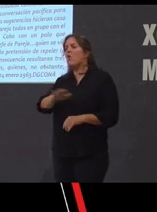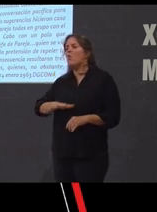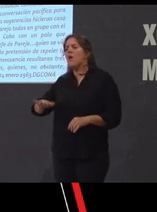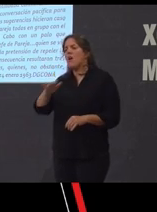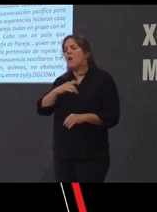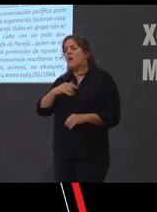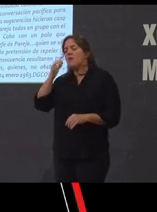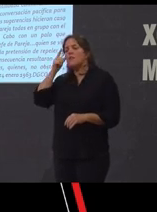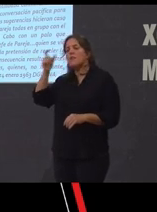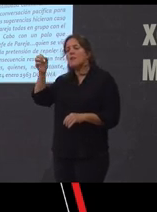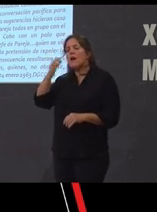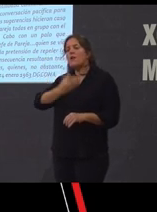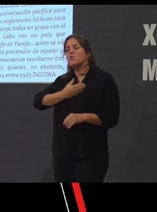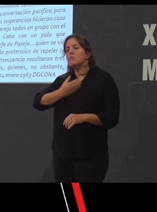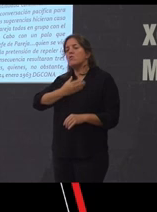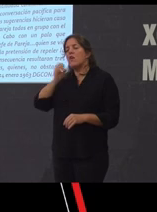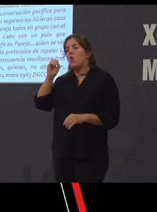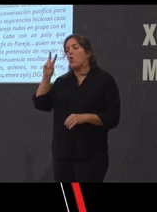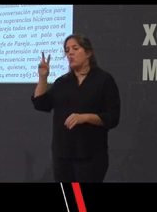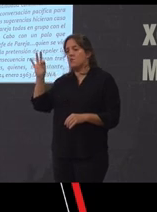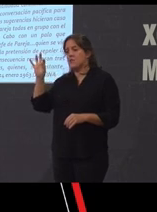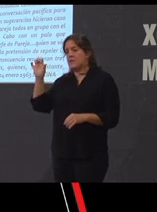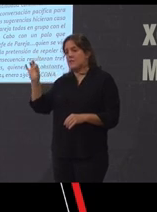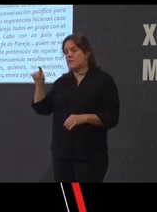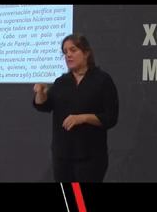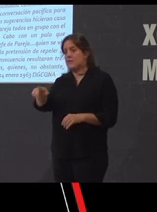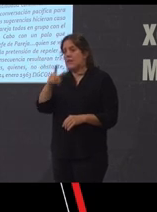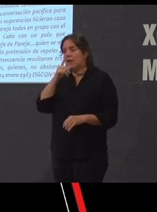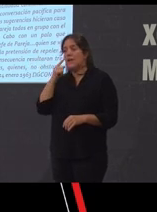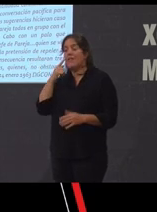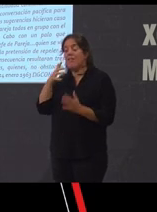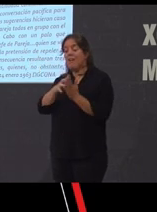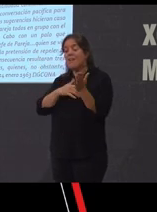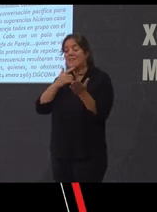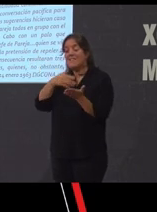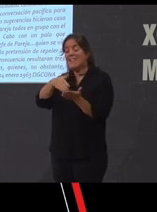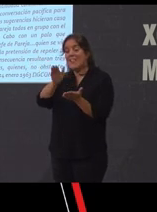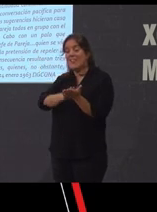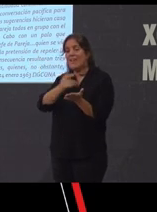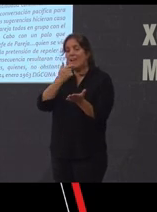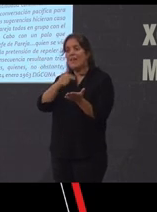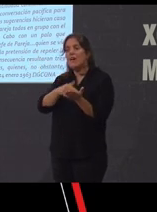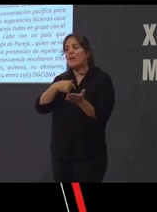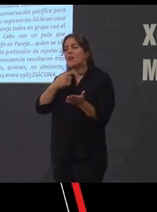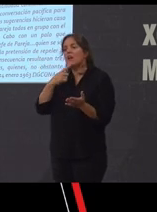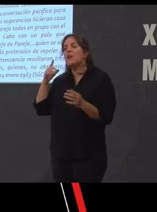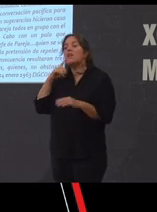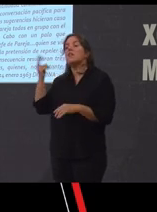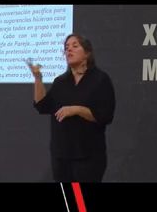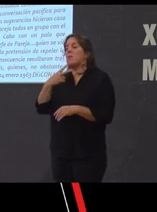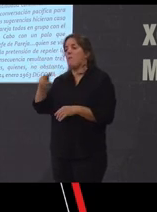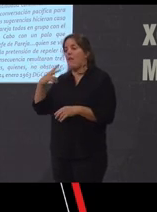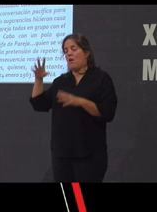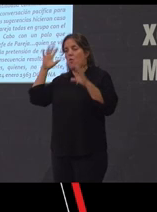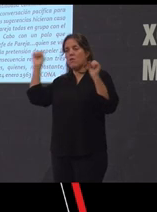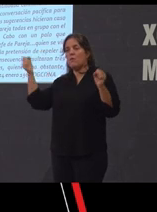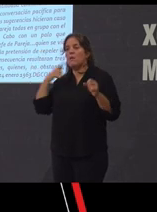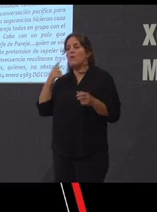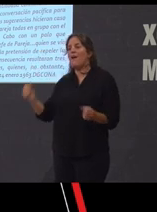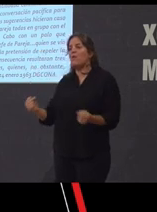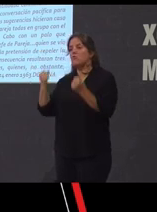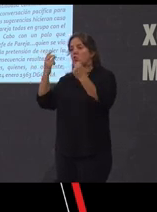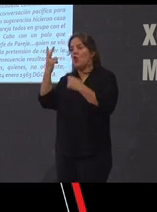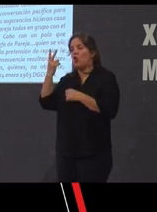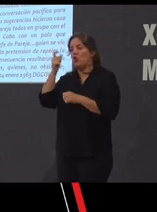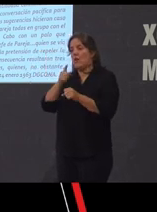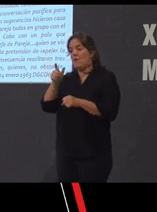de no Ayuntamiento de Outes. E a instancia di o seguinte: la pareja de la Guardia Civil acudía a un auxilio de los dos empleados, invitando a los